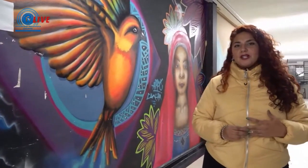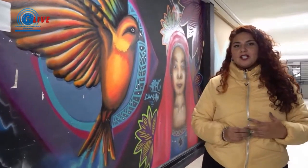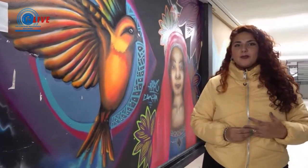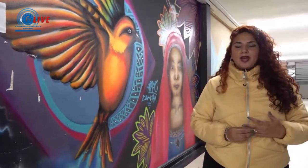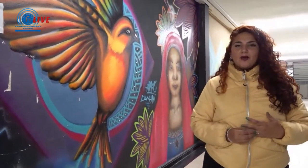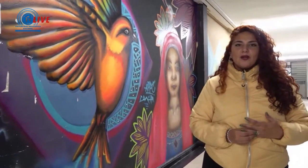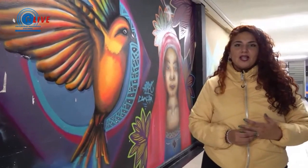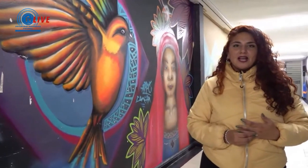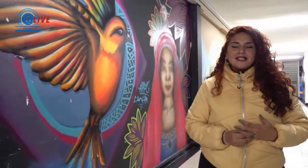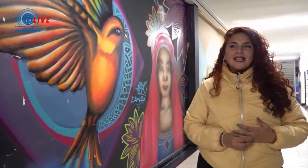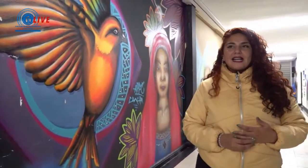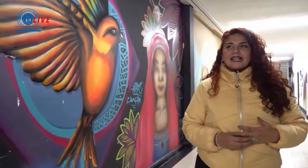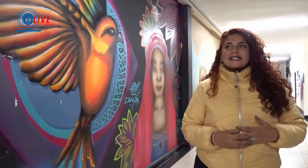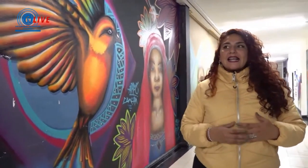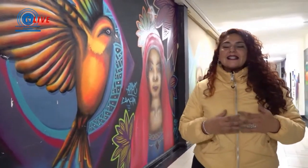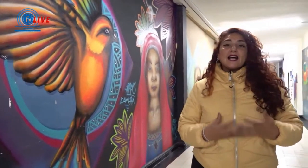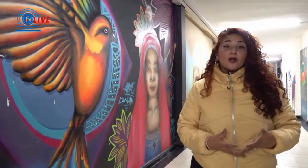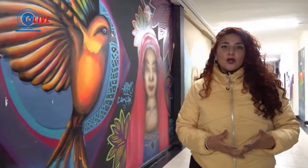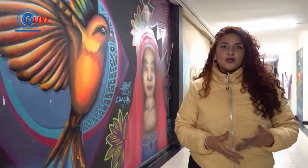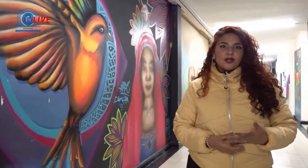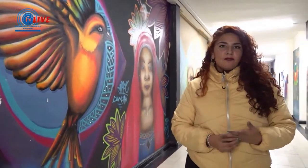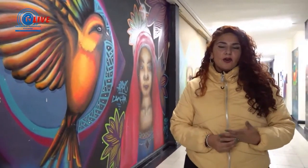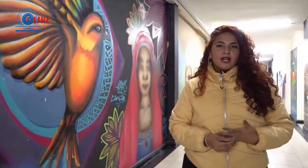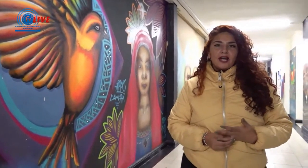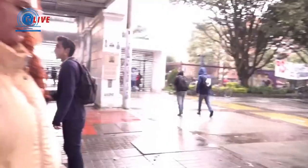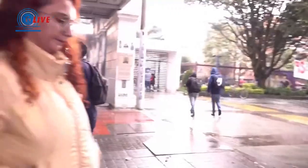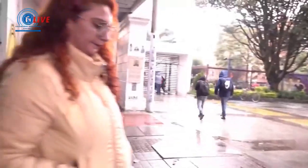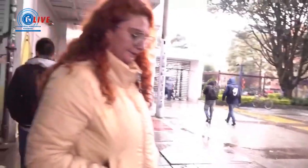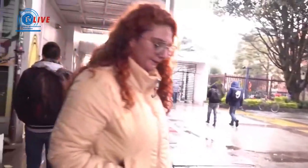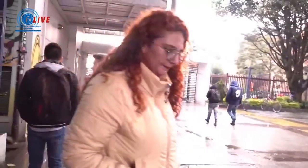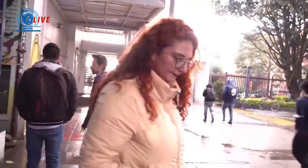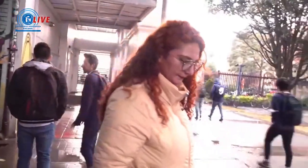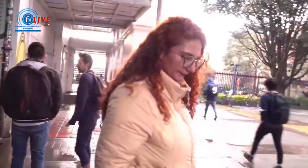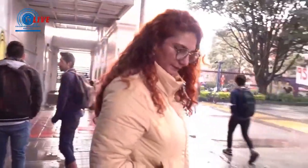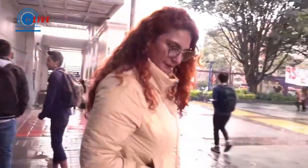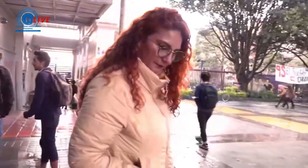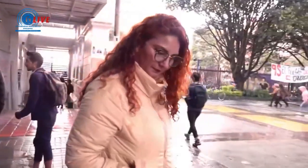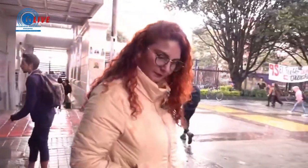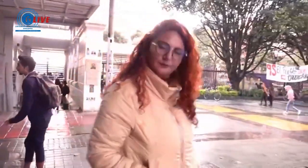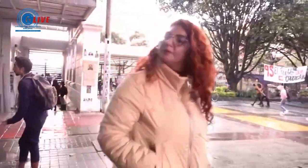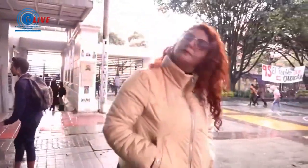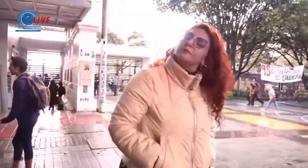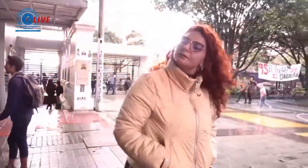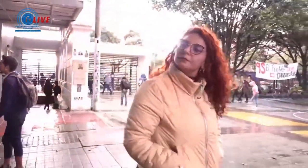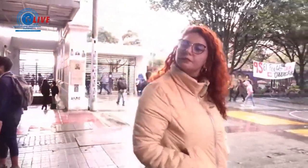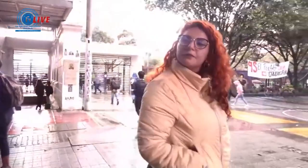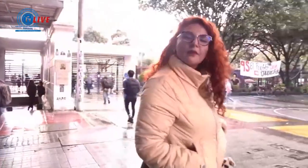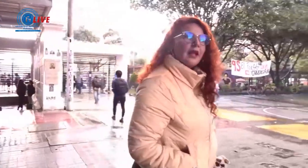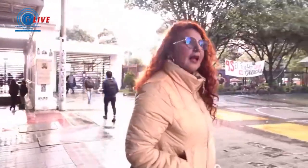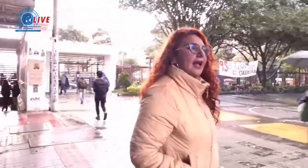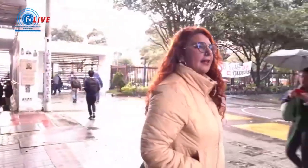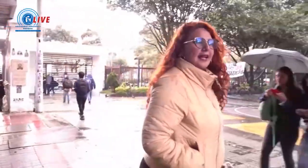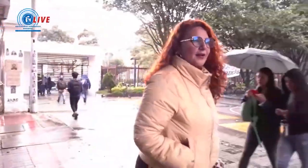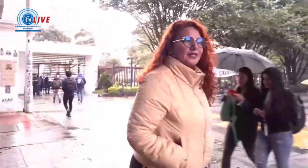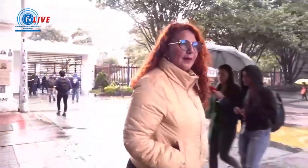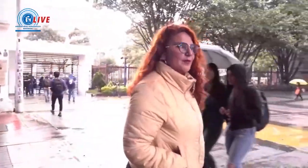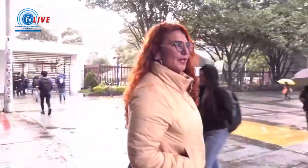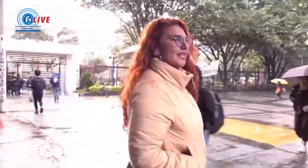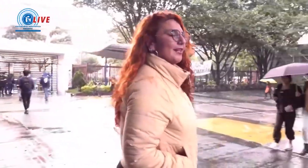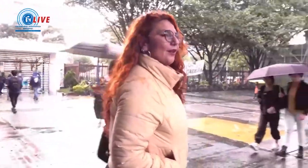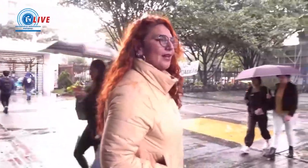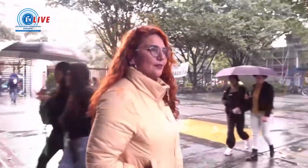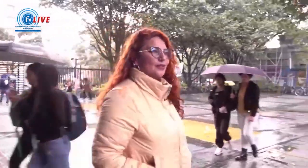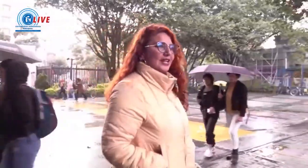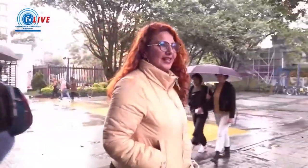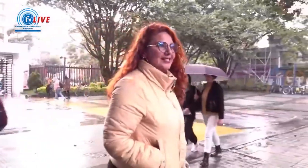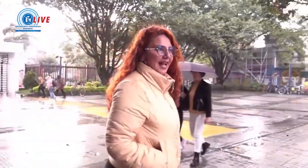las propuestas pedagógicas se desarrolle un enfoque de género y concretamente un enfoque feminista que dé lugar